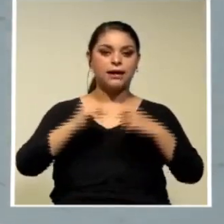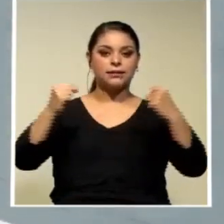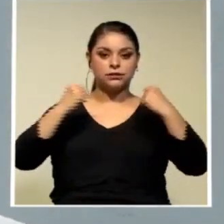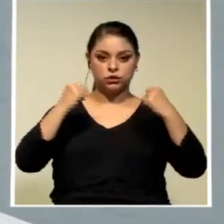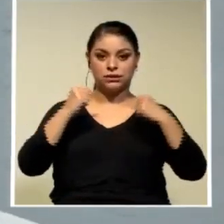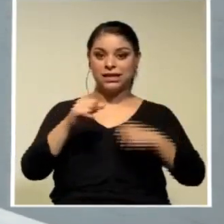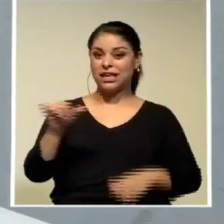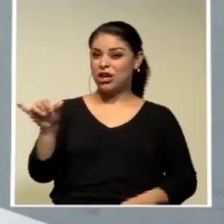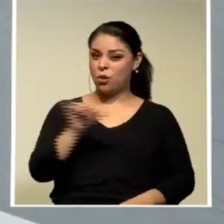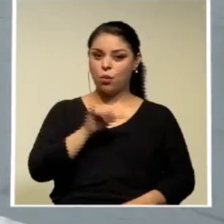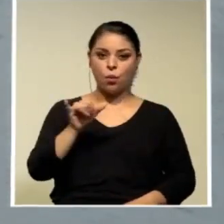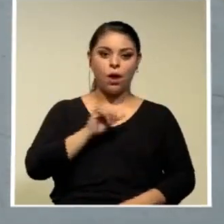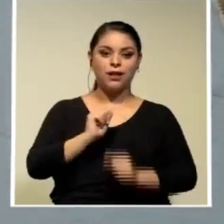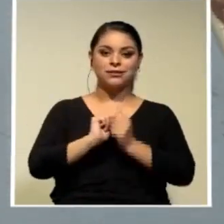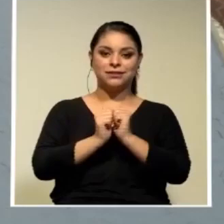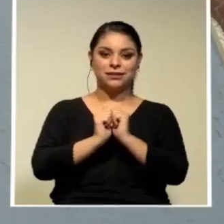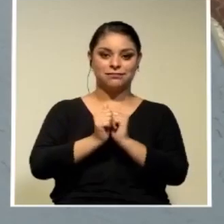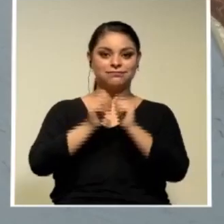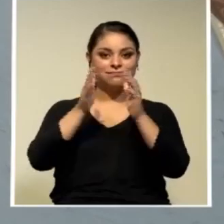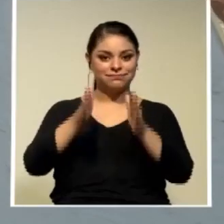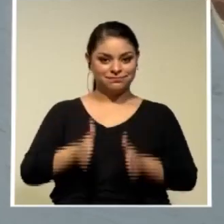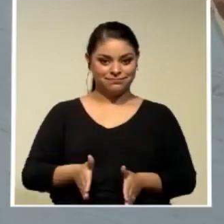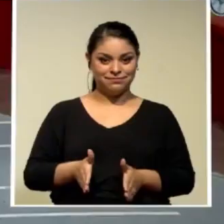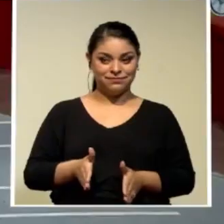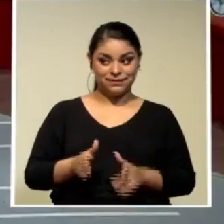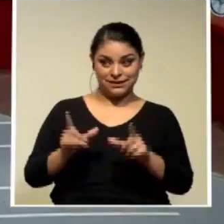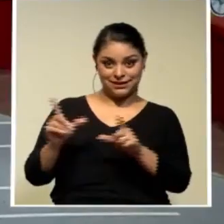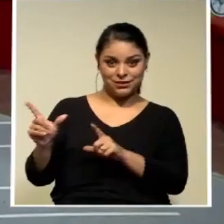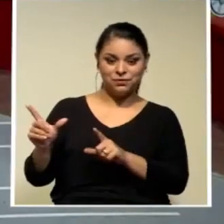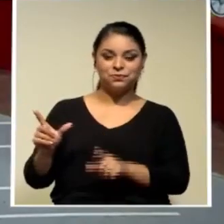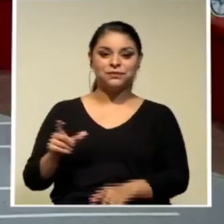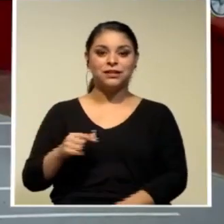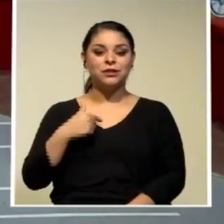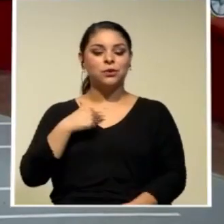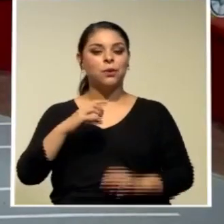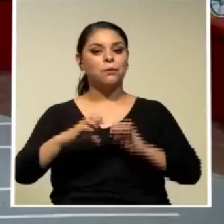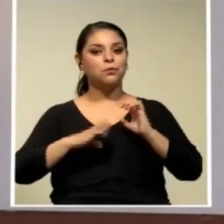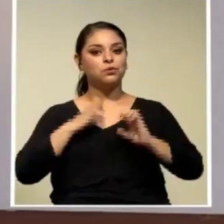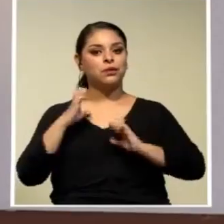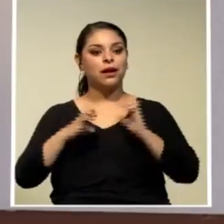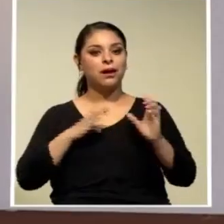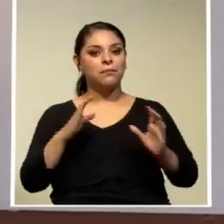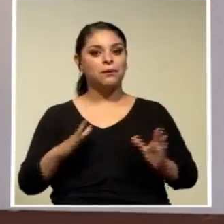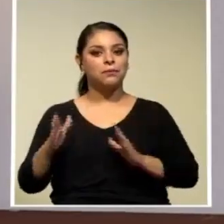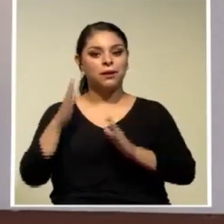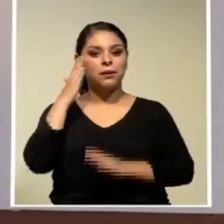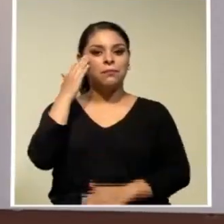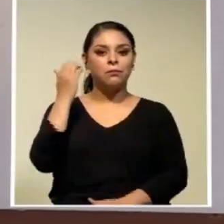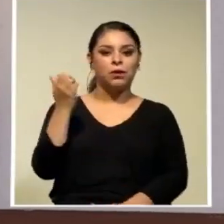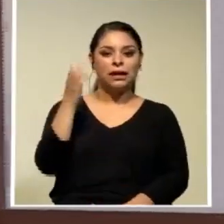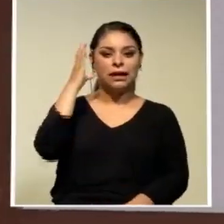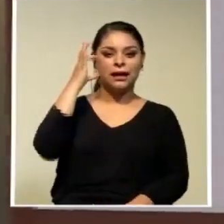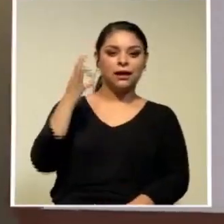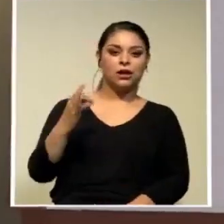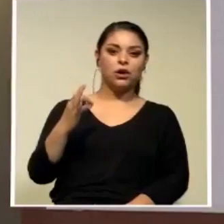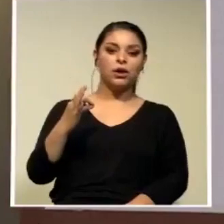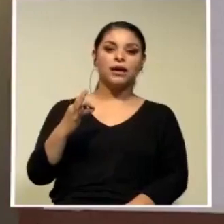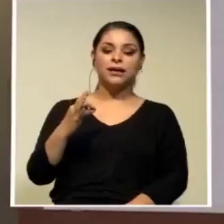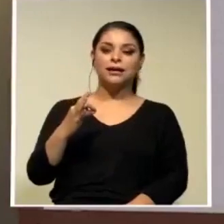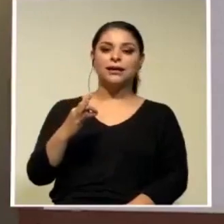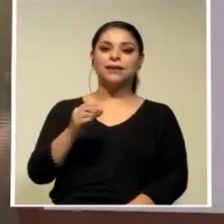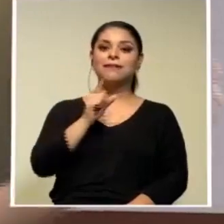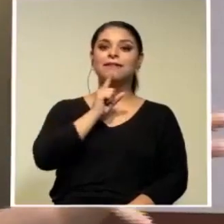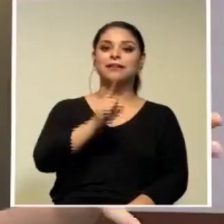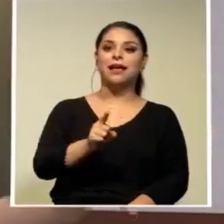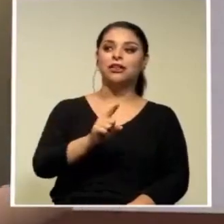los atletas, ¿verdad? Estoy preparada. ¿Está lista, niña? ¿Y sabe qué me emociona mucho más? Que hay alguien que nos está viendo